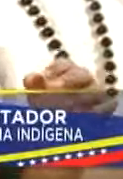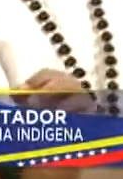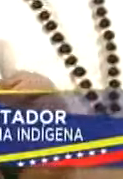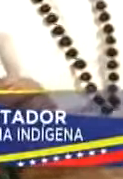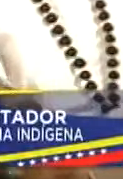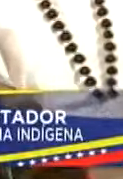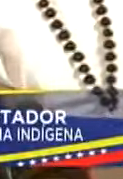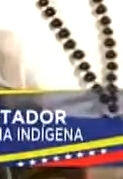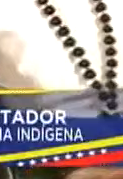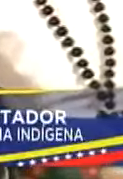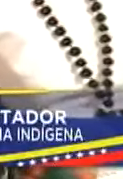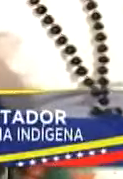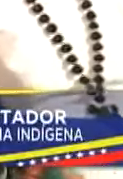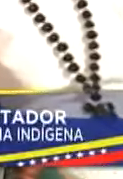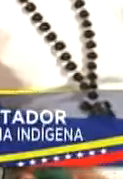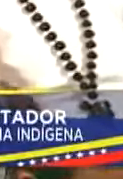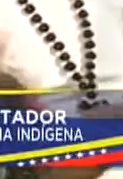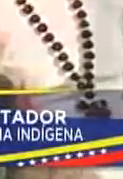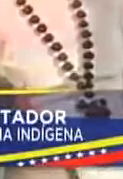El camino